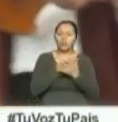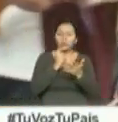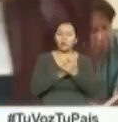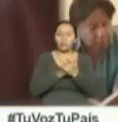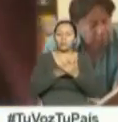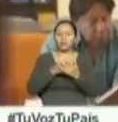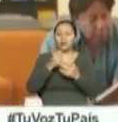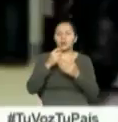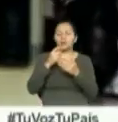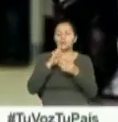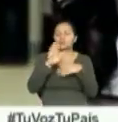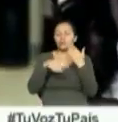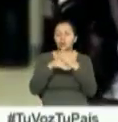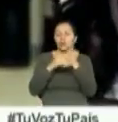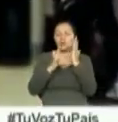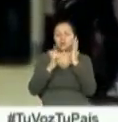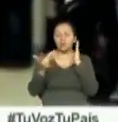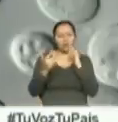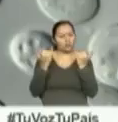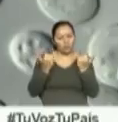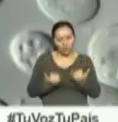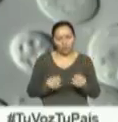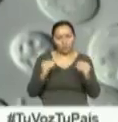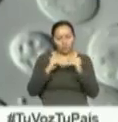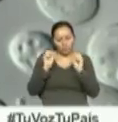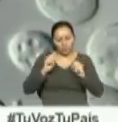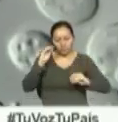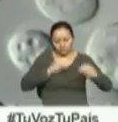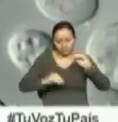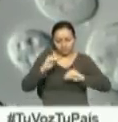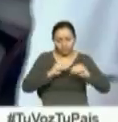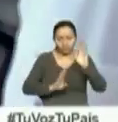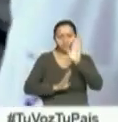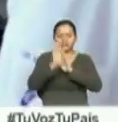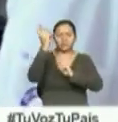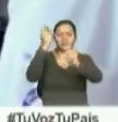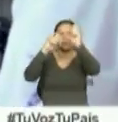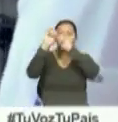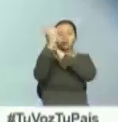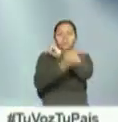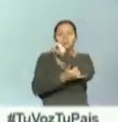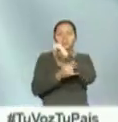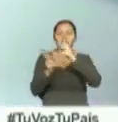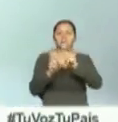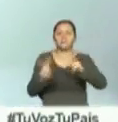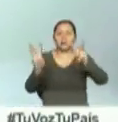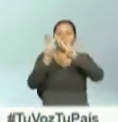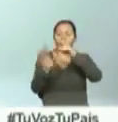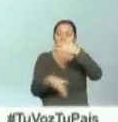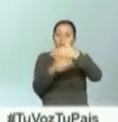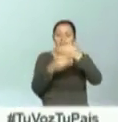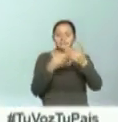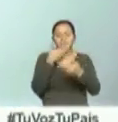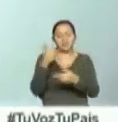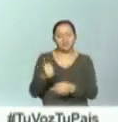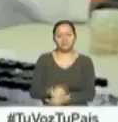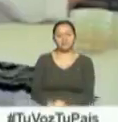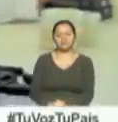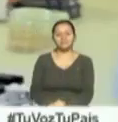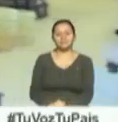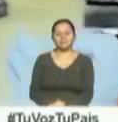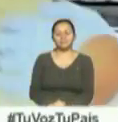convertirnos en una nación exportadora de conocimientos, dando así un valor agregado a lo nuestro. Caterine Morejón,